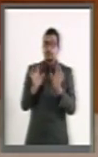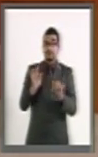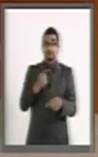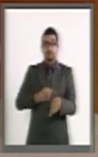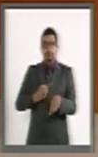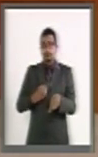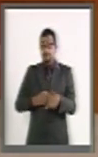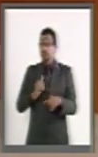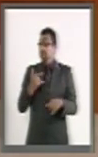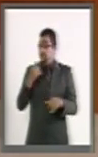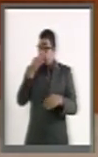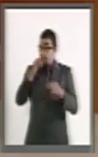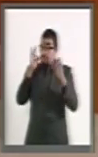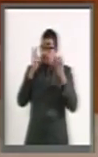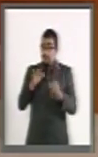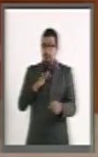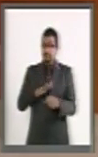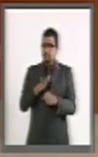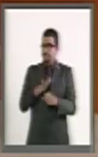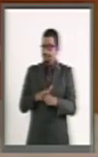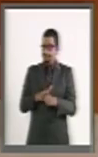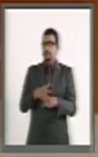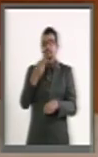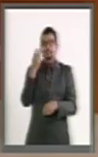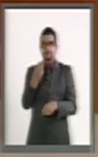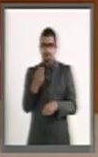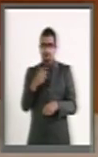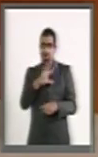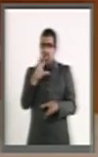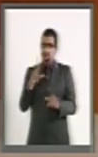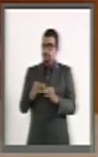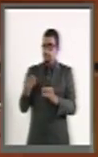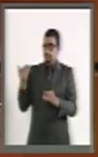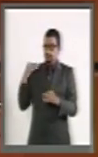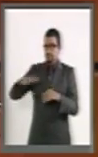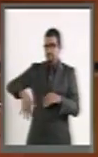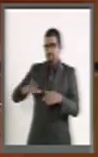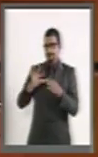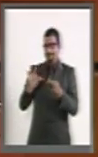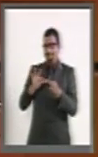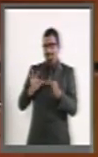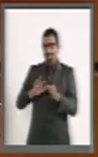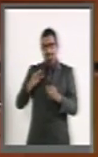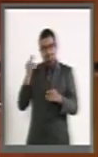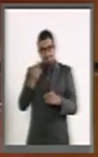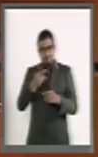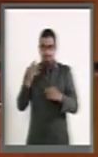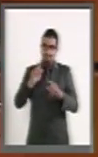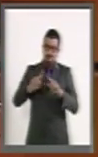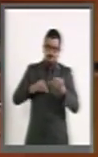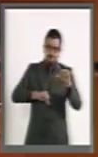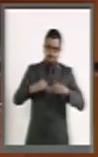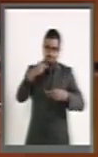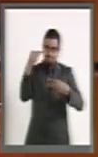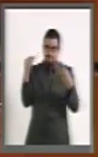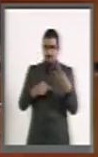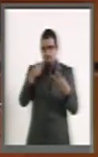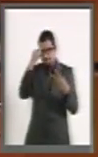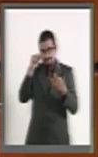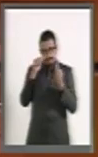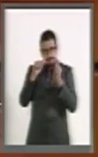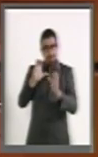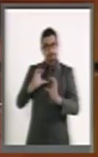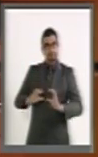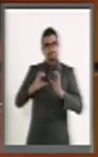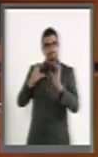manera más efectiva. Es por lo anterior que es necesario aterrizar acciones de prevención en